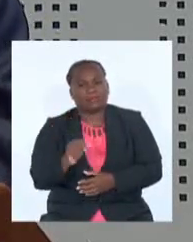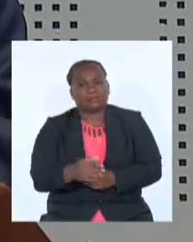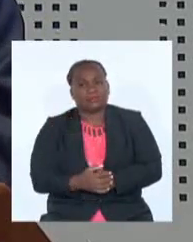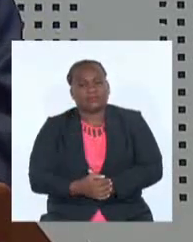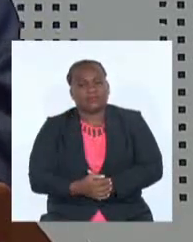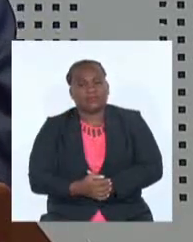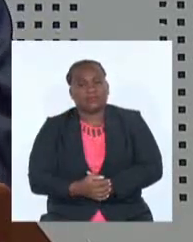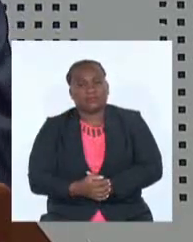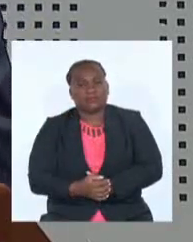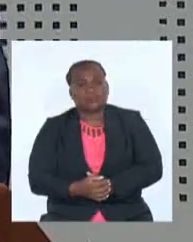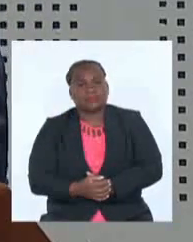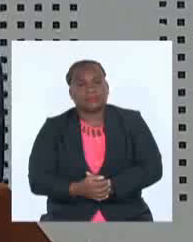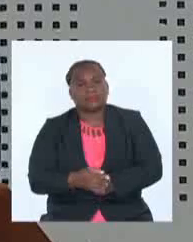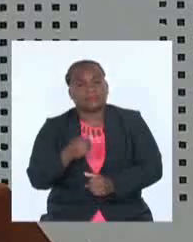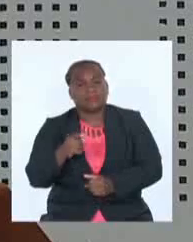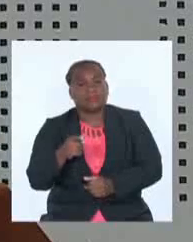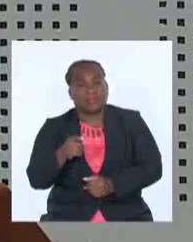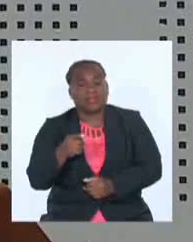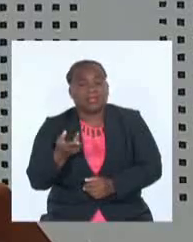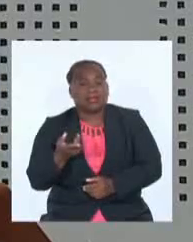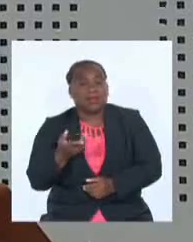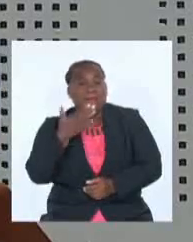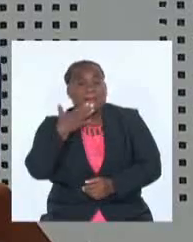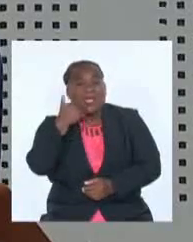por los efectos devastadores